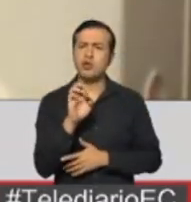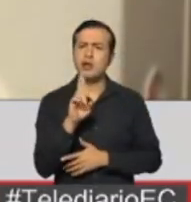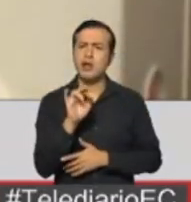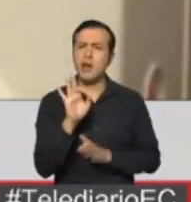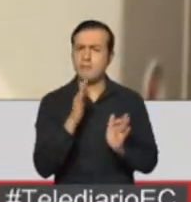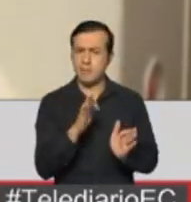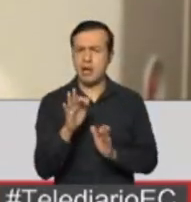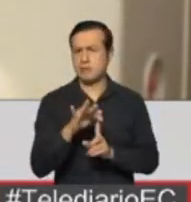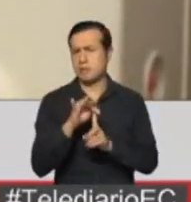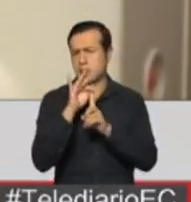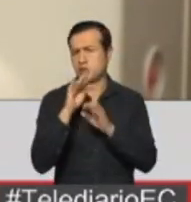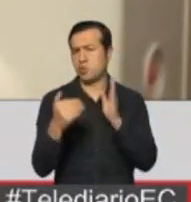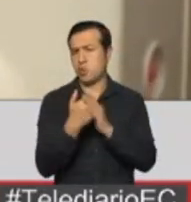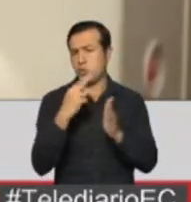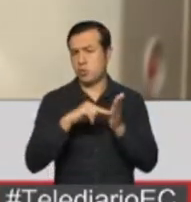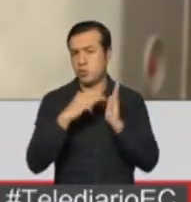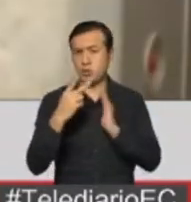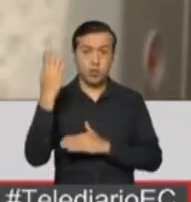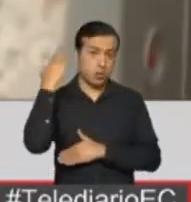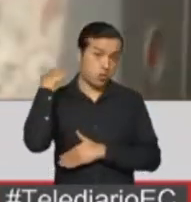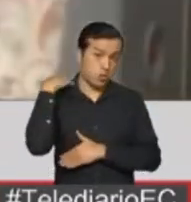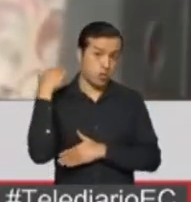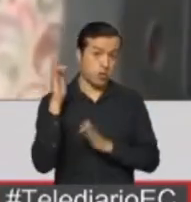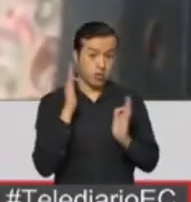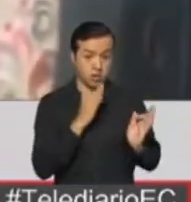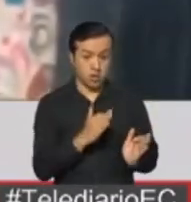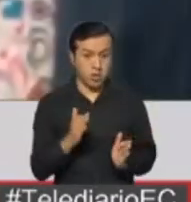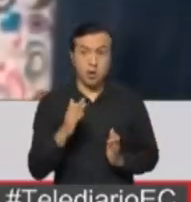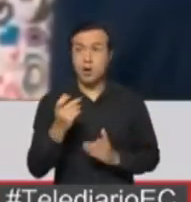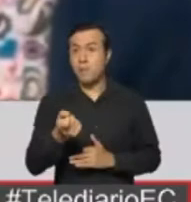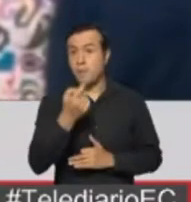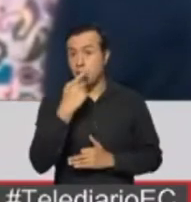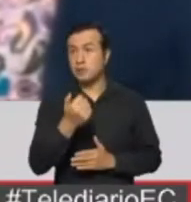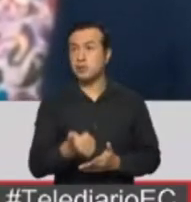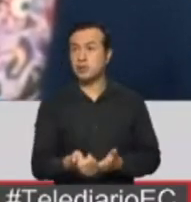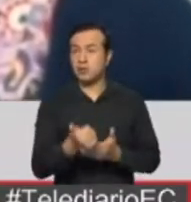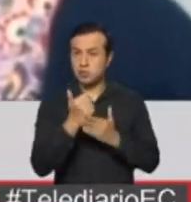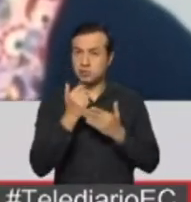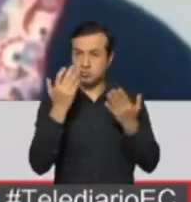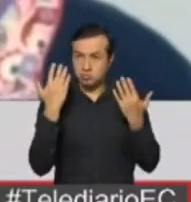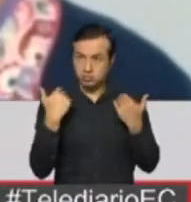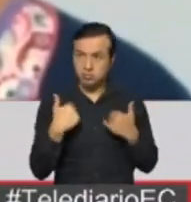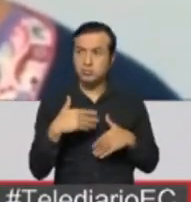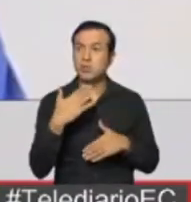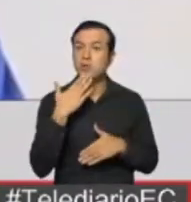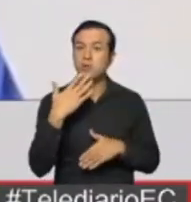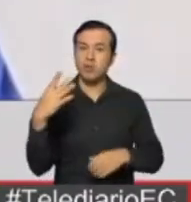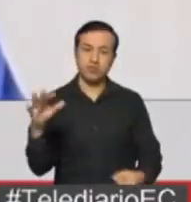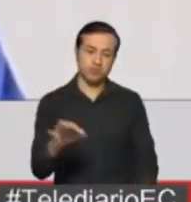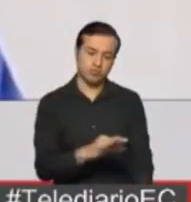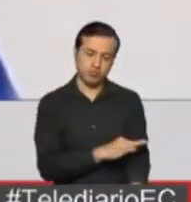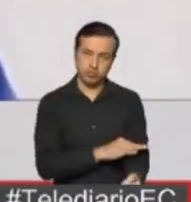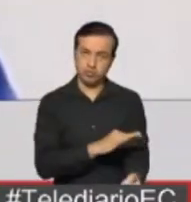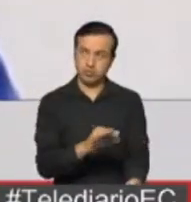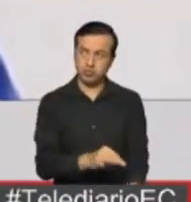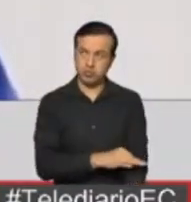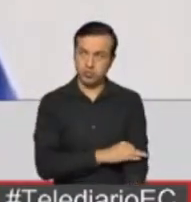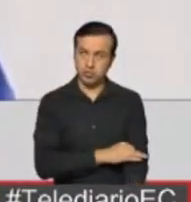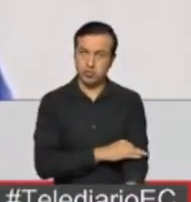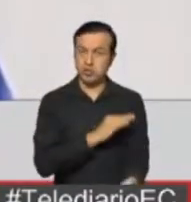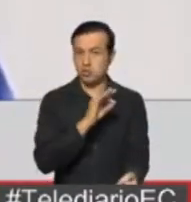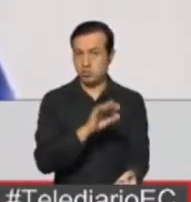pulmón y no se explica que el tratamiento es un fármaco que se lo administra por la vena las inmunoterapia